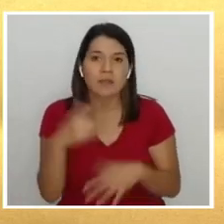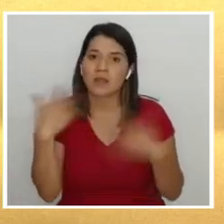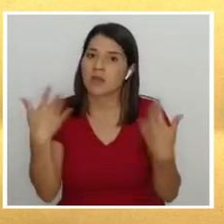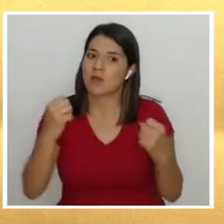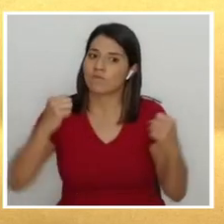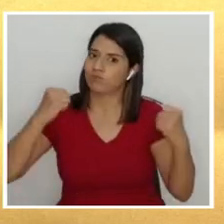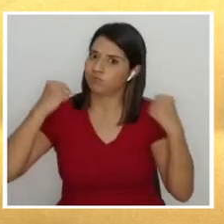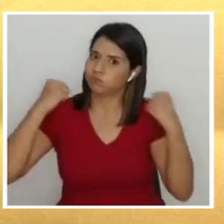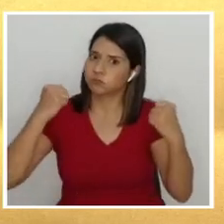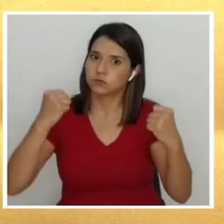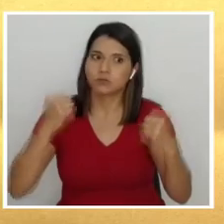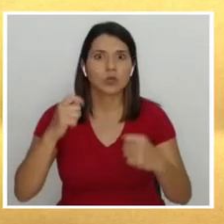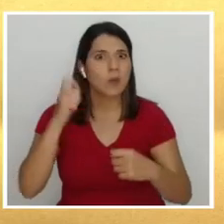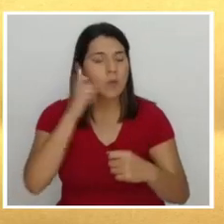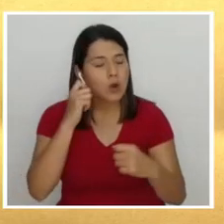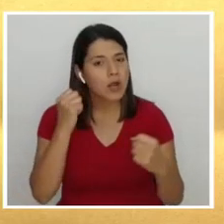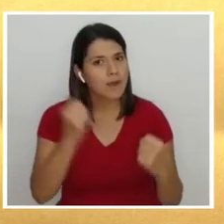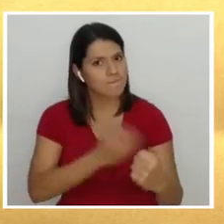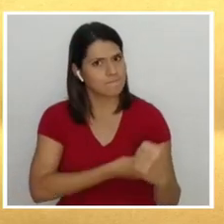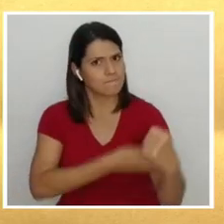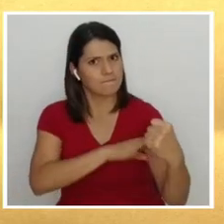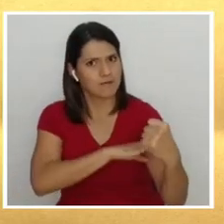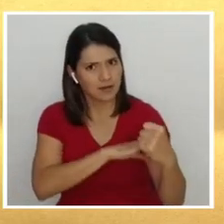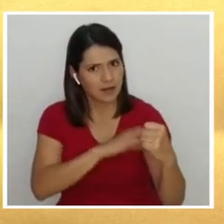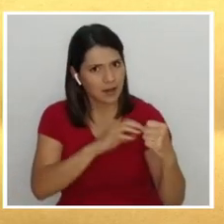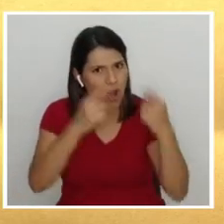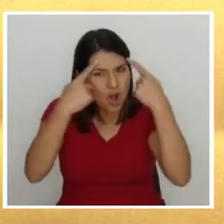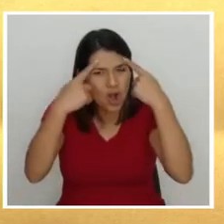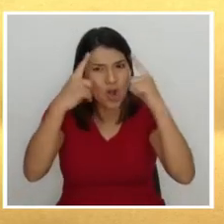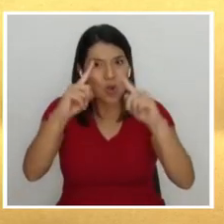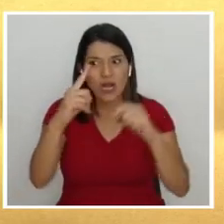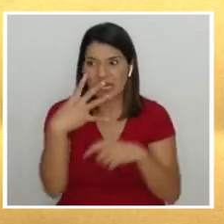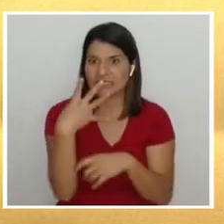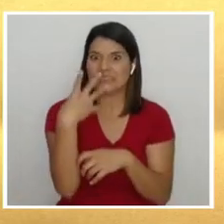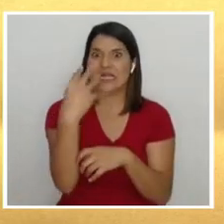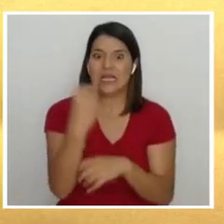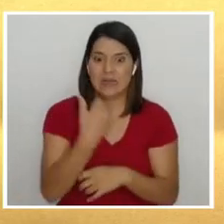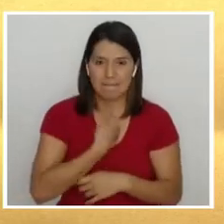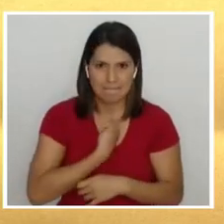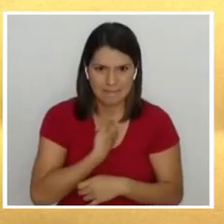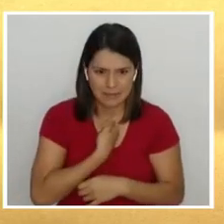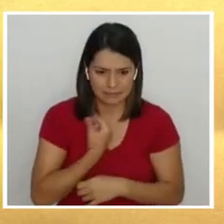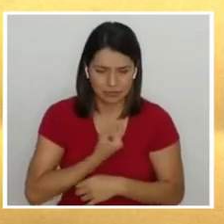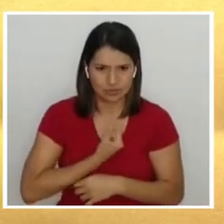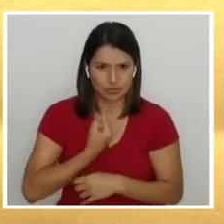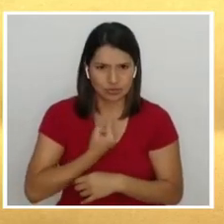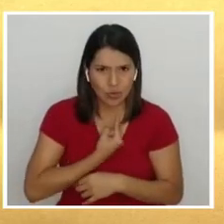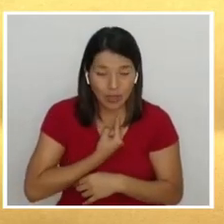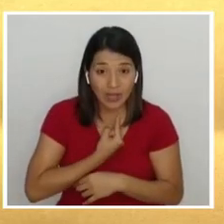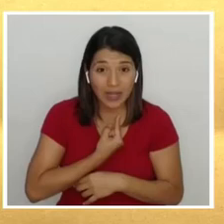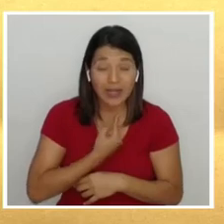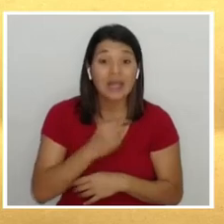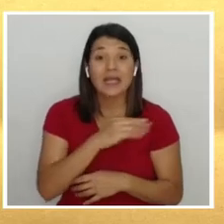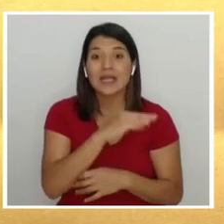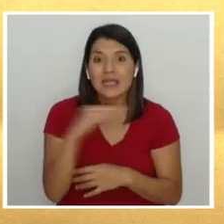muy valiente. Poder salir de ahí por sus propios medios, y venía un grupo de personas que la venían